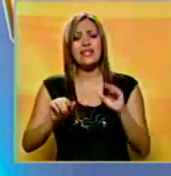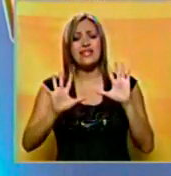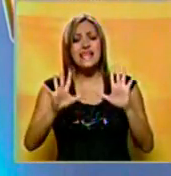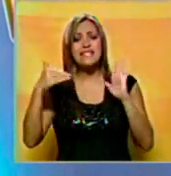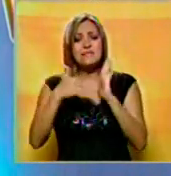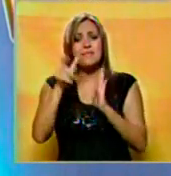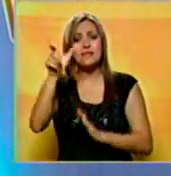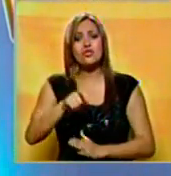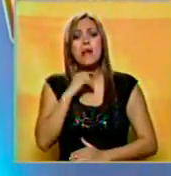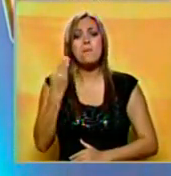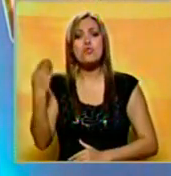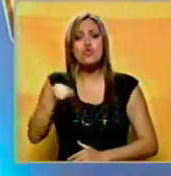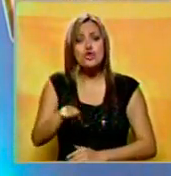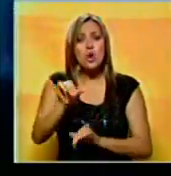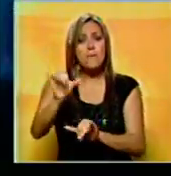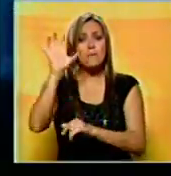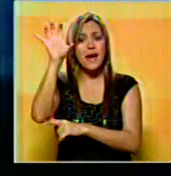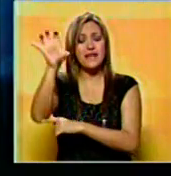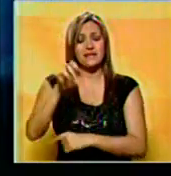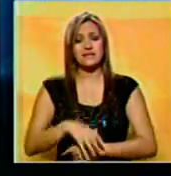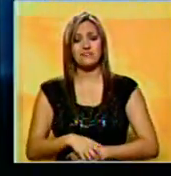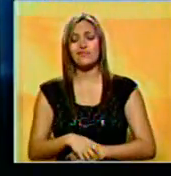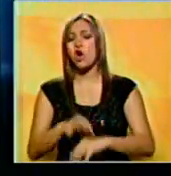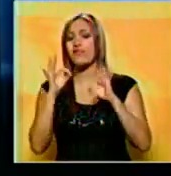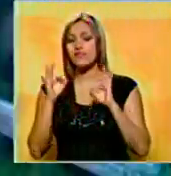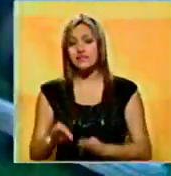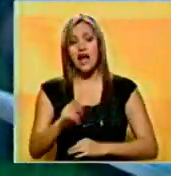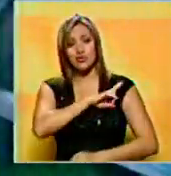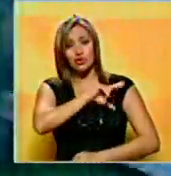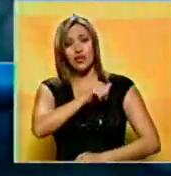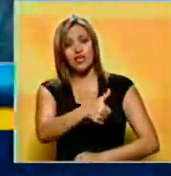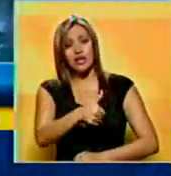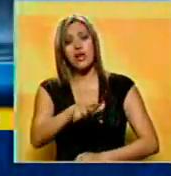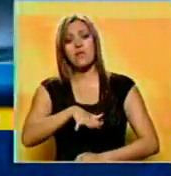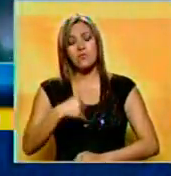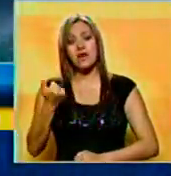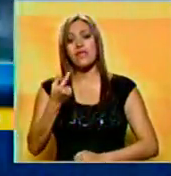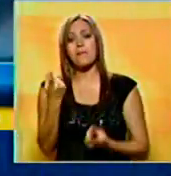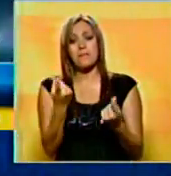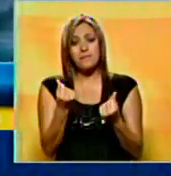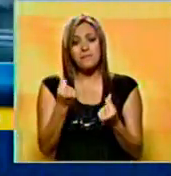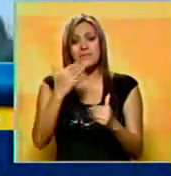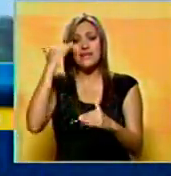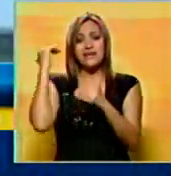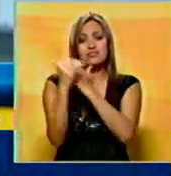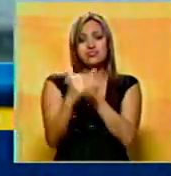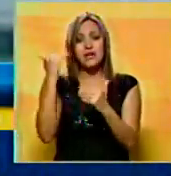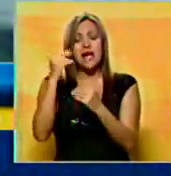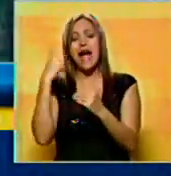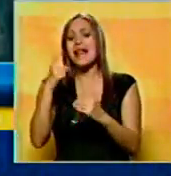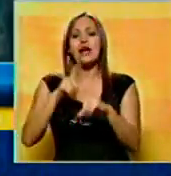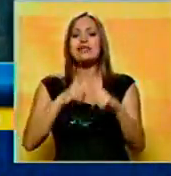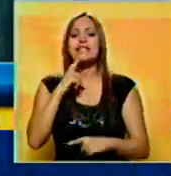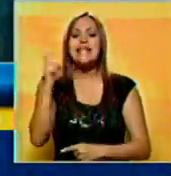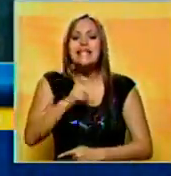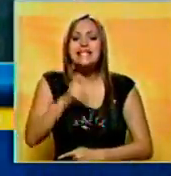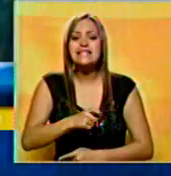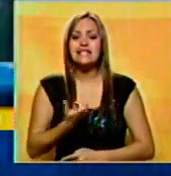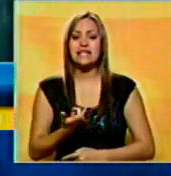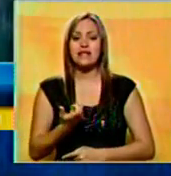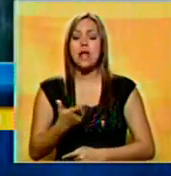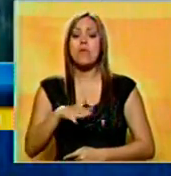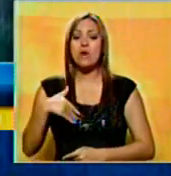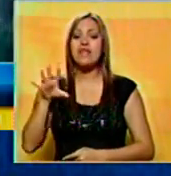10,000 muertos en la región con esta declaración las autoridades podrán imponer precios máximos a los artículos de primera necesidad